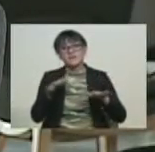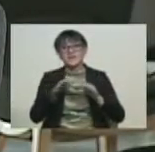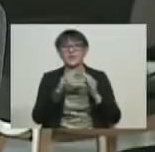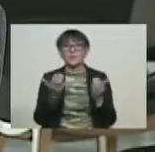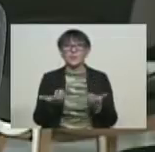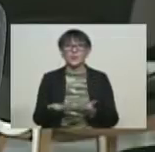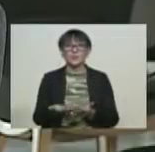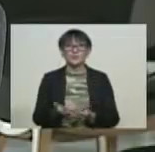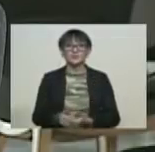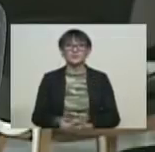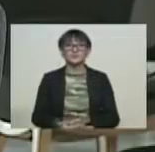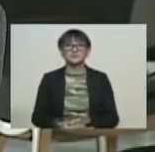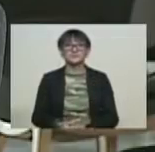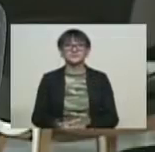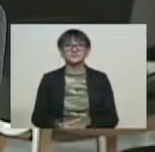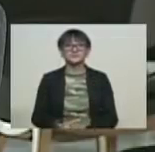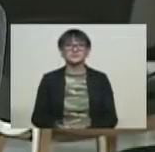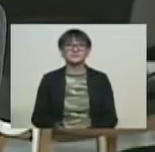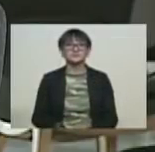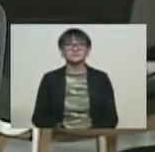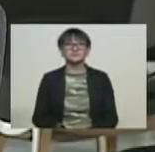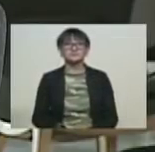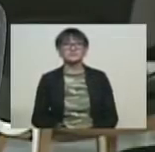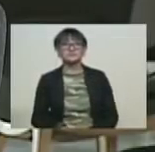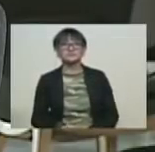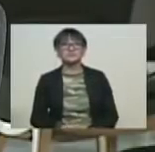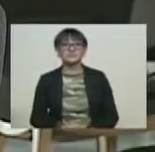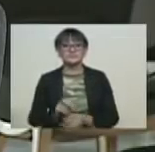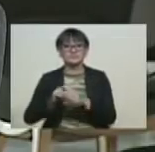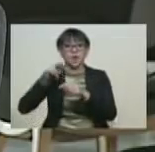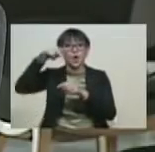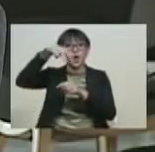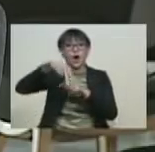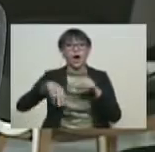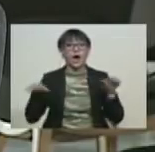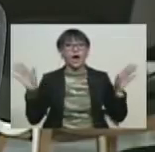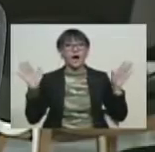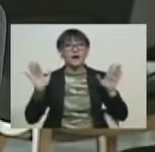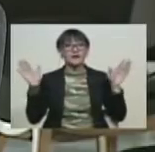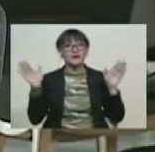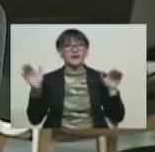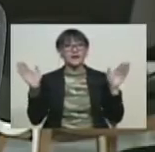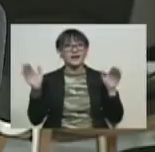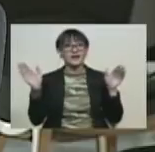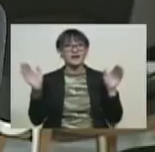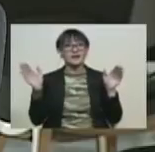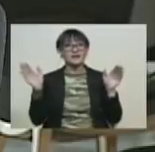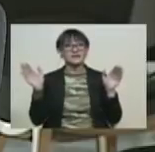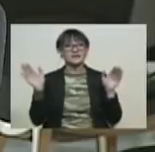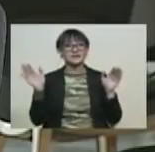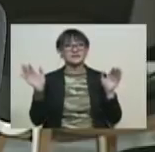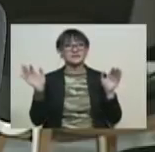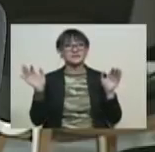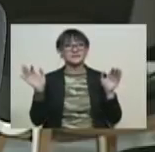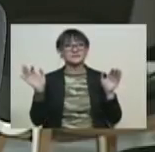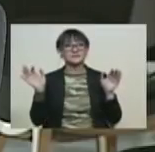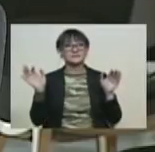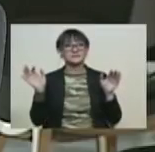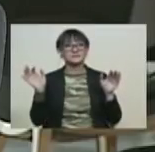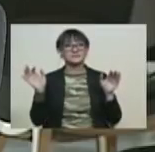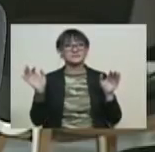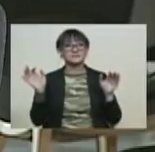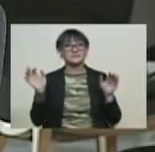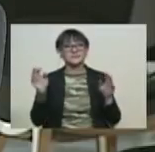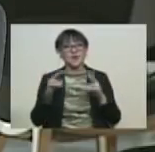sabana. Ahí está el Salto Ángel, llamado así, aunque no es su nombre original,